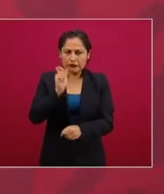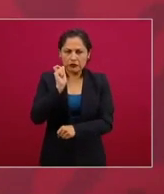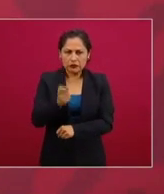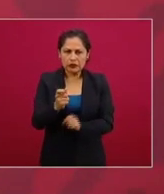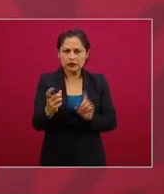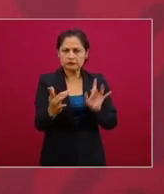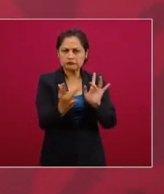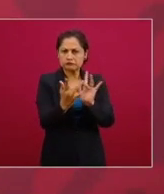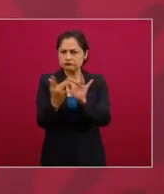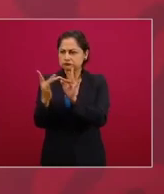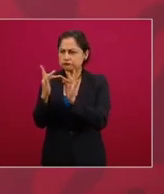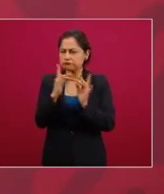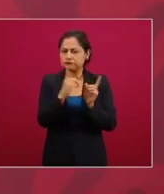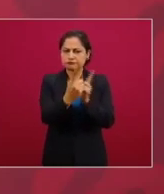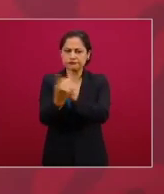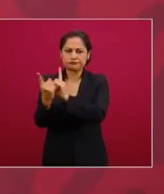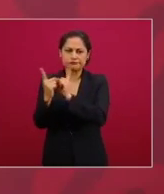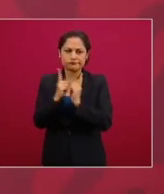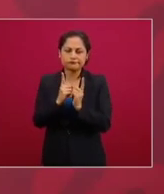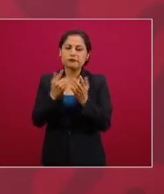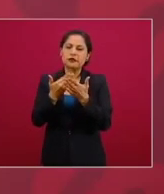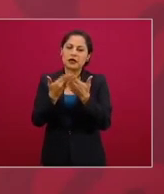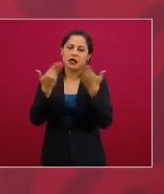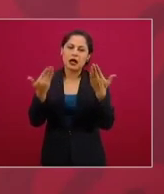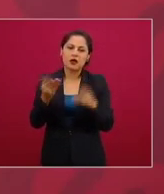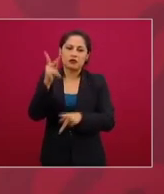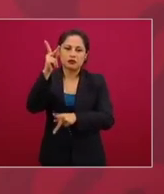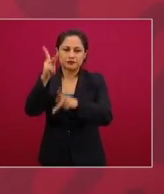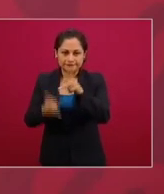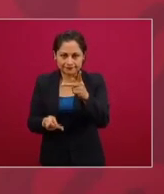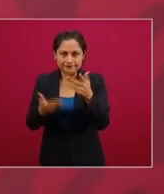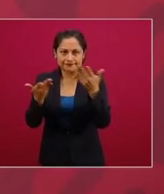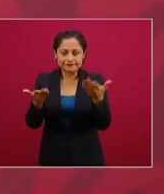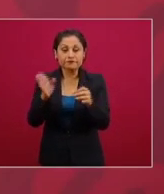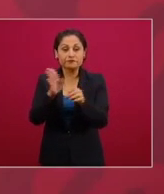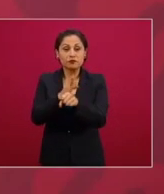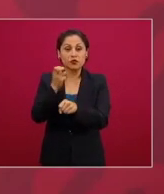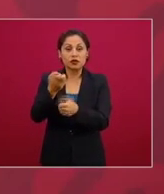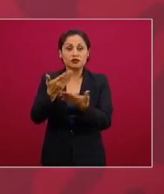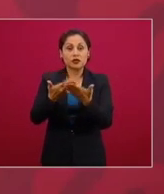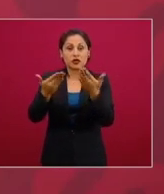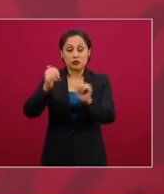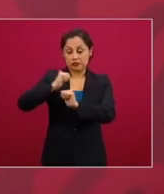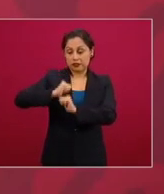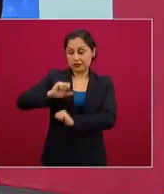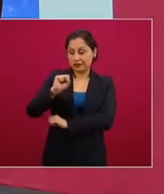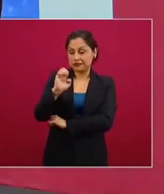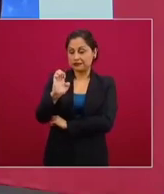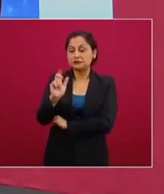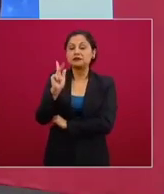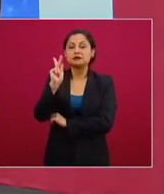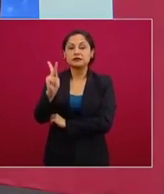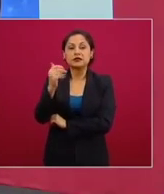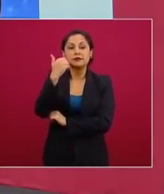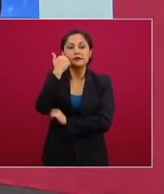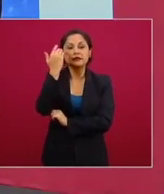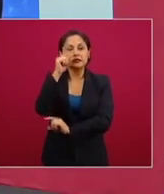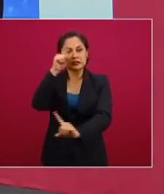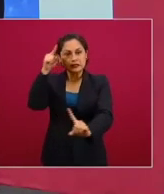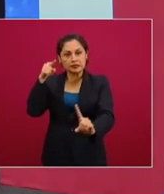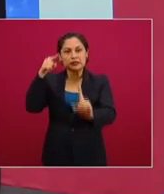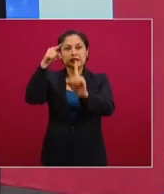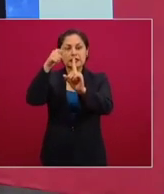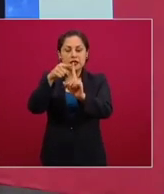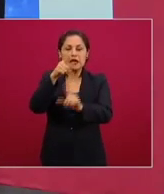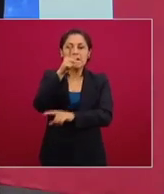se interrumpió, por lo que la SEP busca facilitar que el vínculo entre alumnos, madres y padres de familia con el